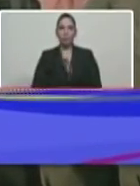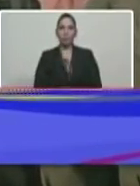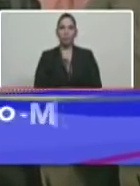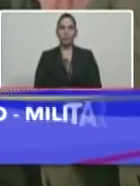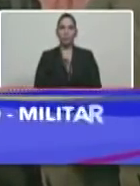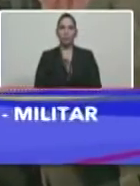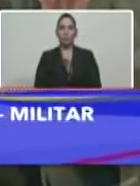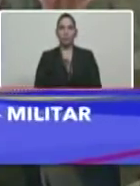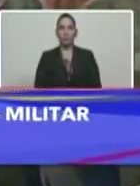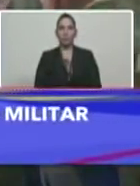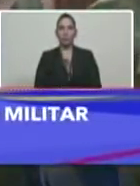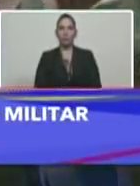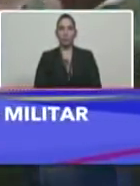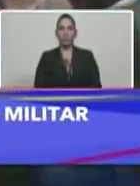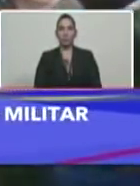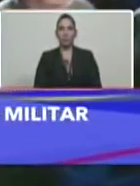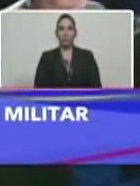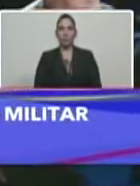recorrida,